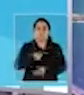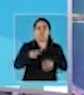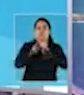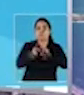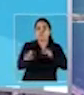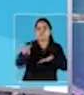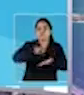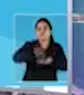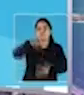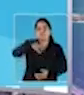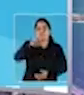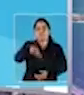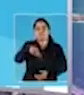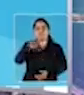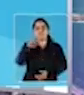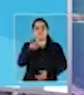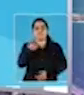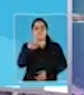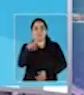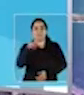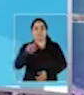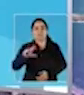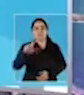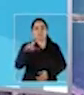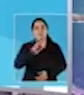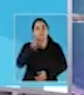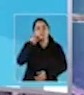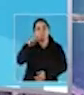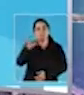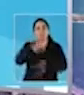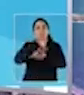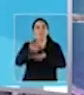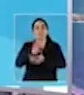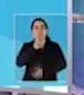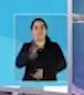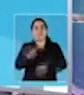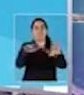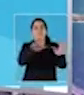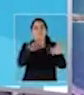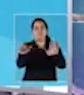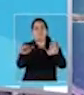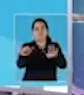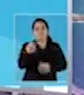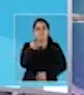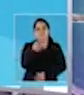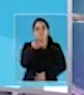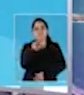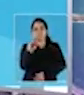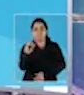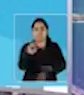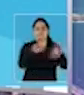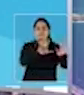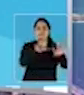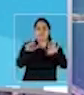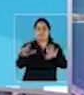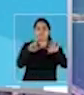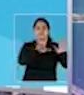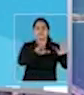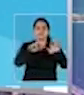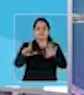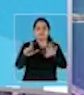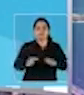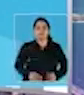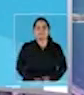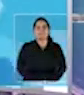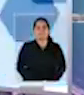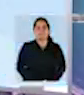son las personas a las que les recomendamos no estar expuestas a estas partículas, a estas sustancias en el aire, y sobre todo, si es parte